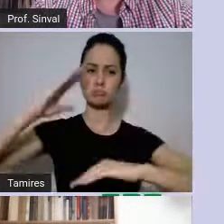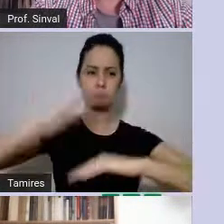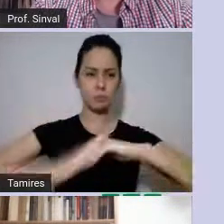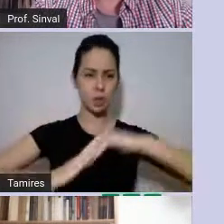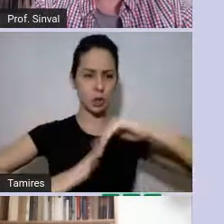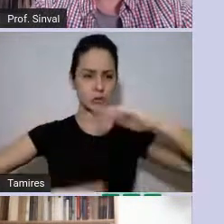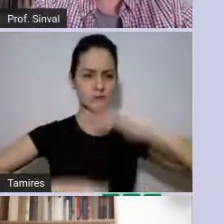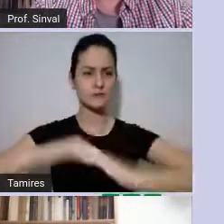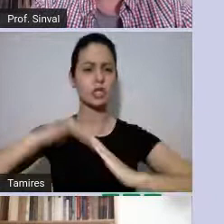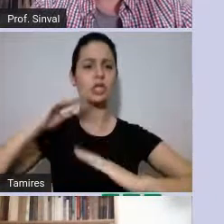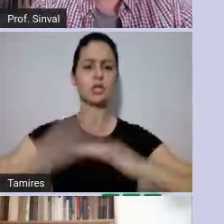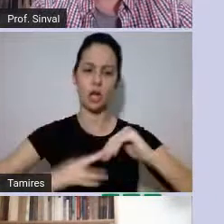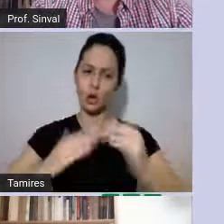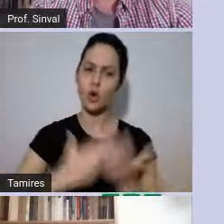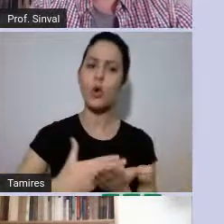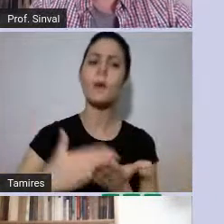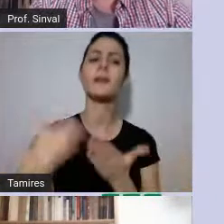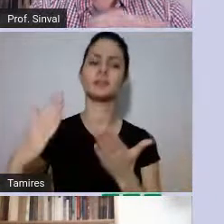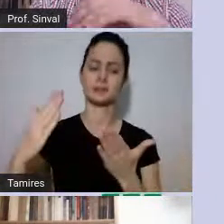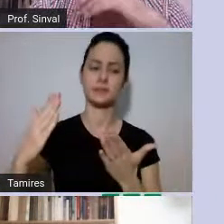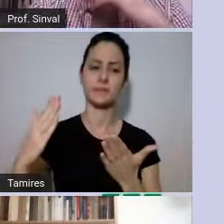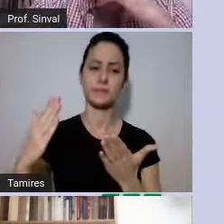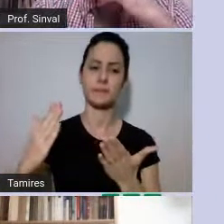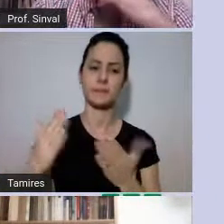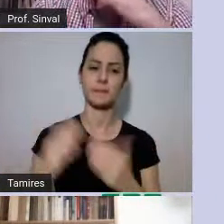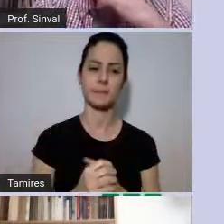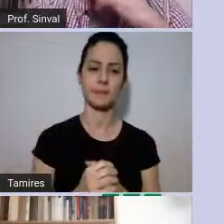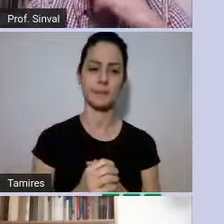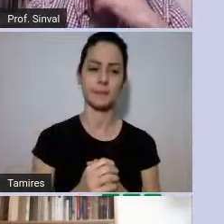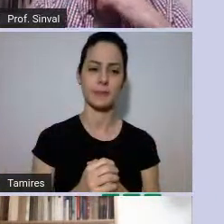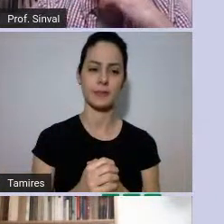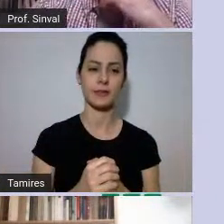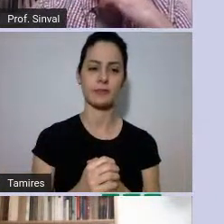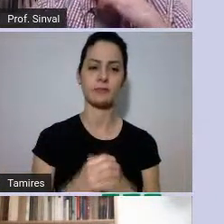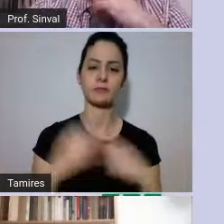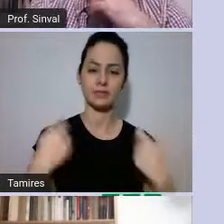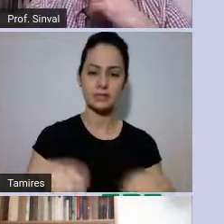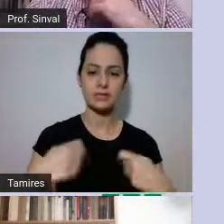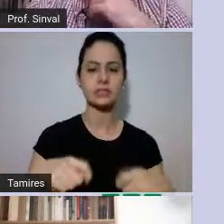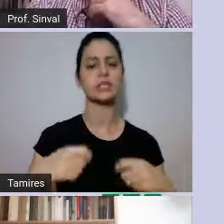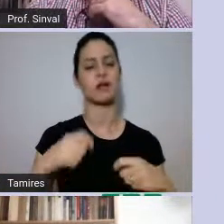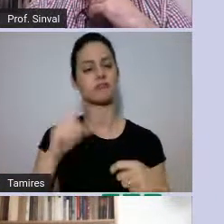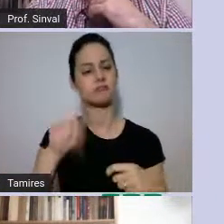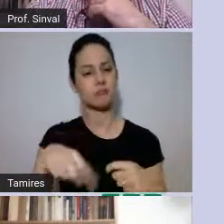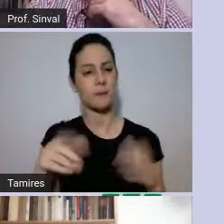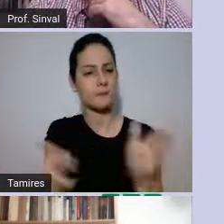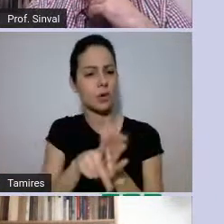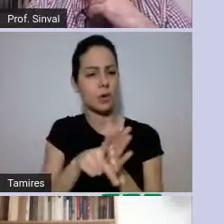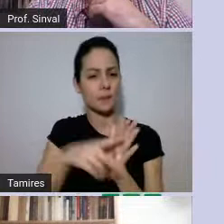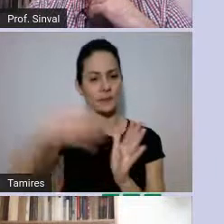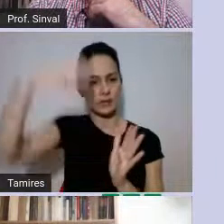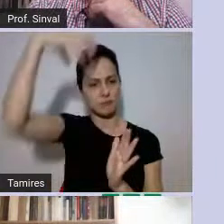ingreso que se dispone que debe caer, debe dirigirse a las cajas reales.